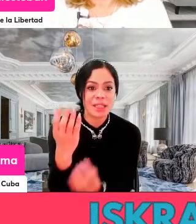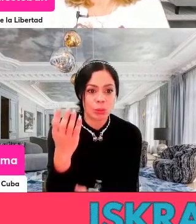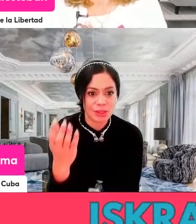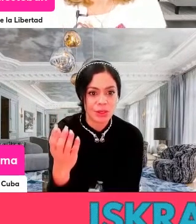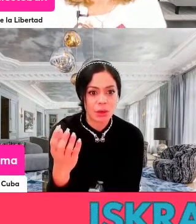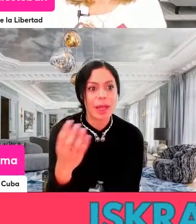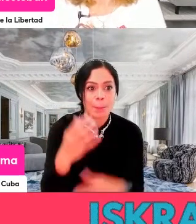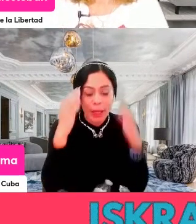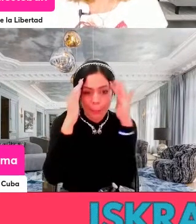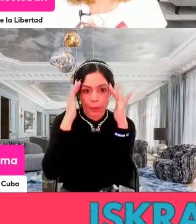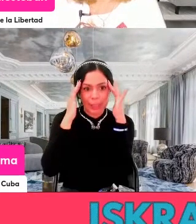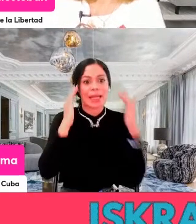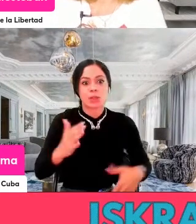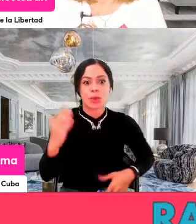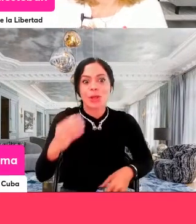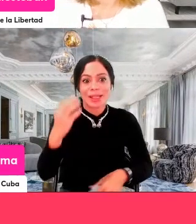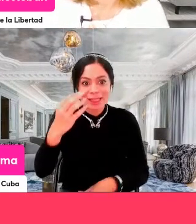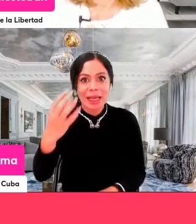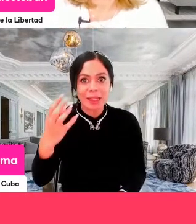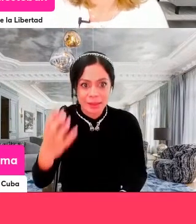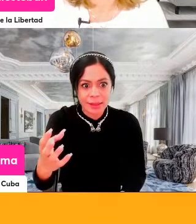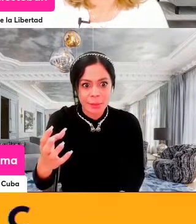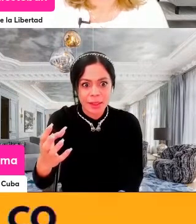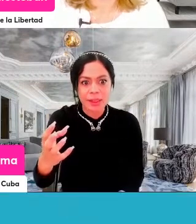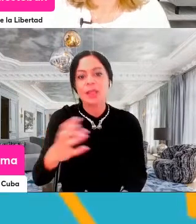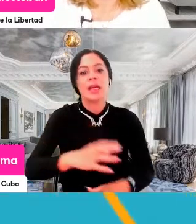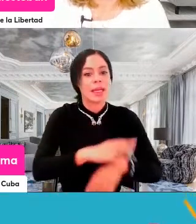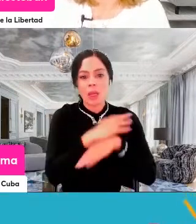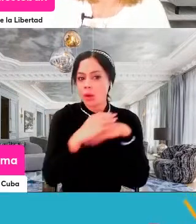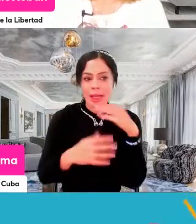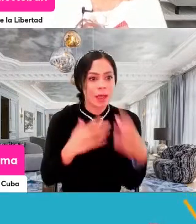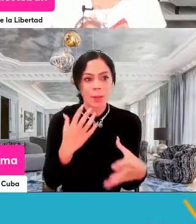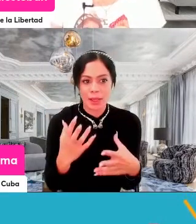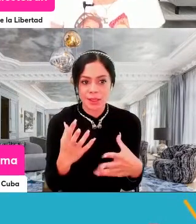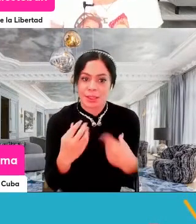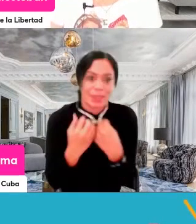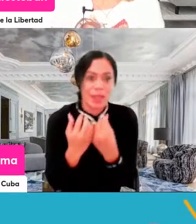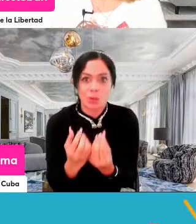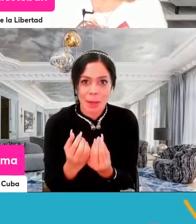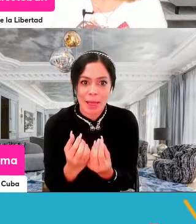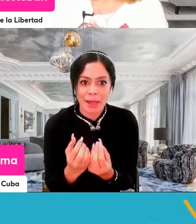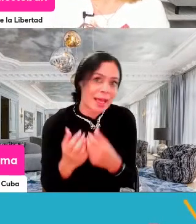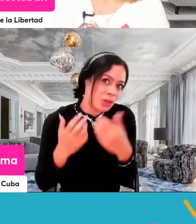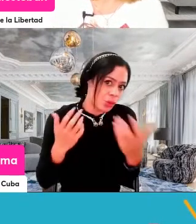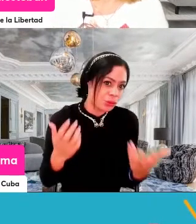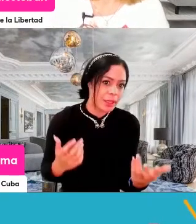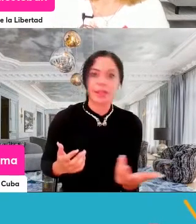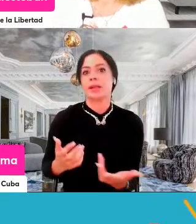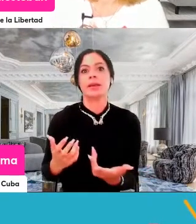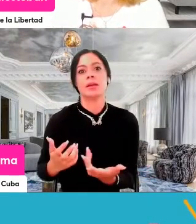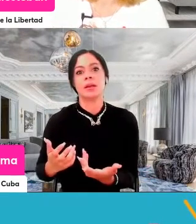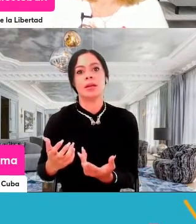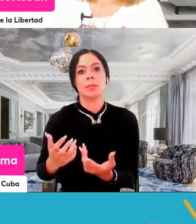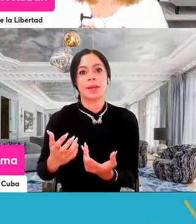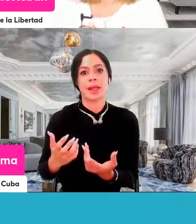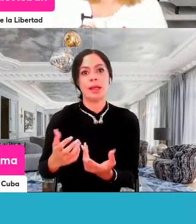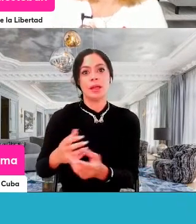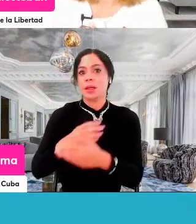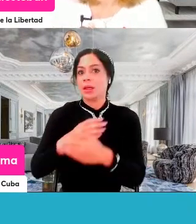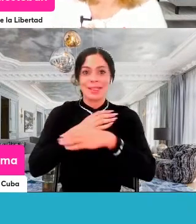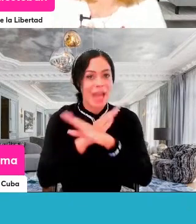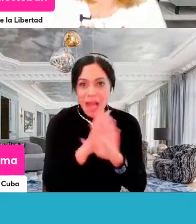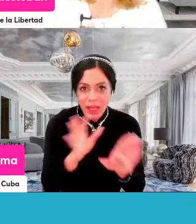Pero es por la situación. Es porque la situación está tan extrema que ellos cada vez, si tenían alguna máscara que sostener,